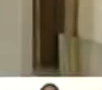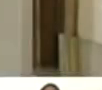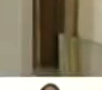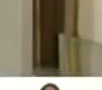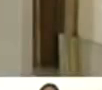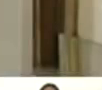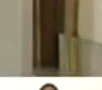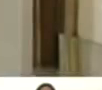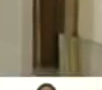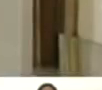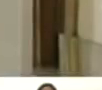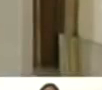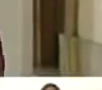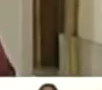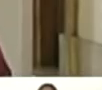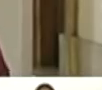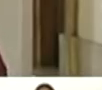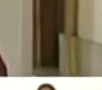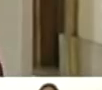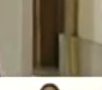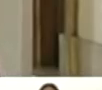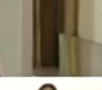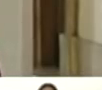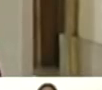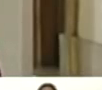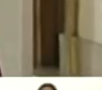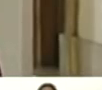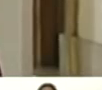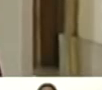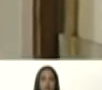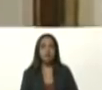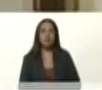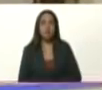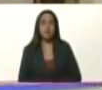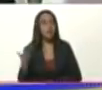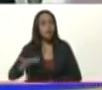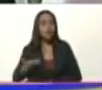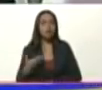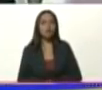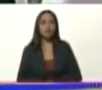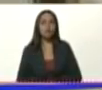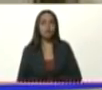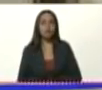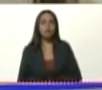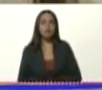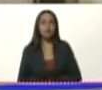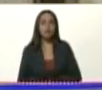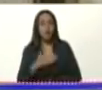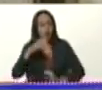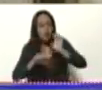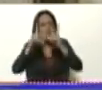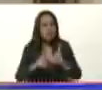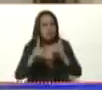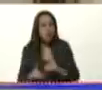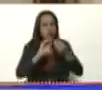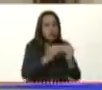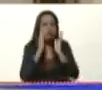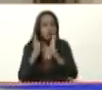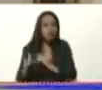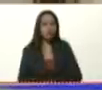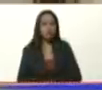los especuladores que quieren robar al pueblo ahora con la venta de alcohol, con la venta de tapabocas. No, no aceptemos, ¿vale? Es un